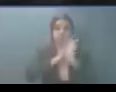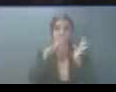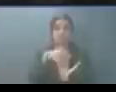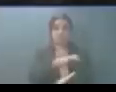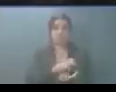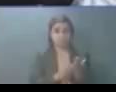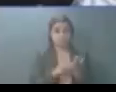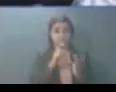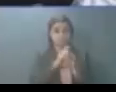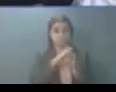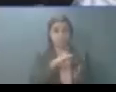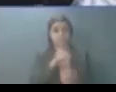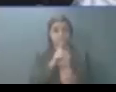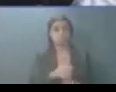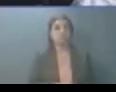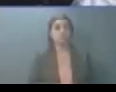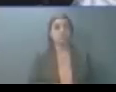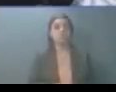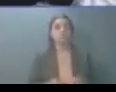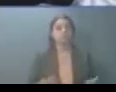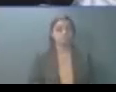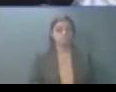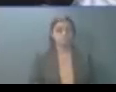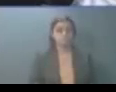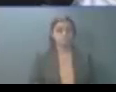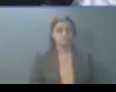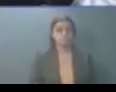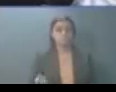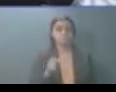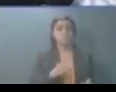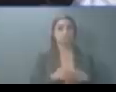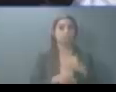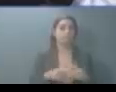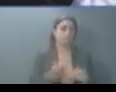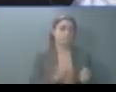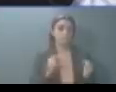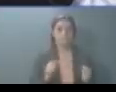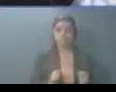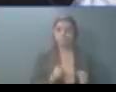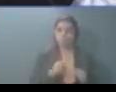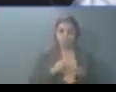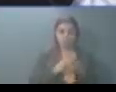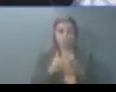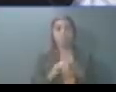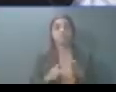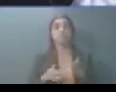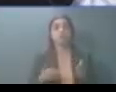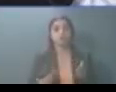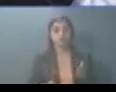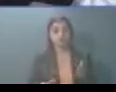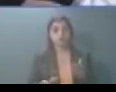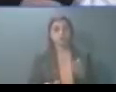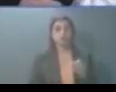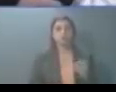salvadoreño. Gracias, presidente. Que ya es definitivamente como lo que vamos a iniciar. ¿Por qué? Porque de repente